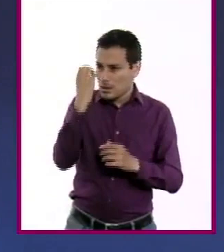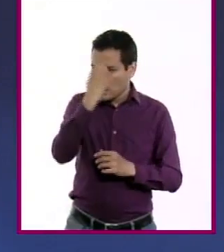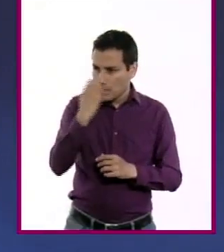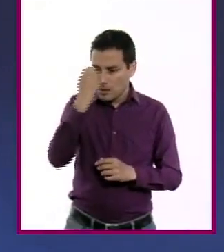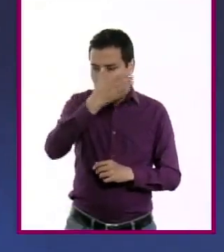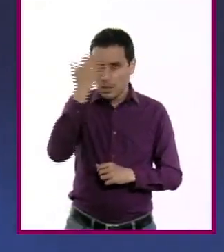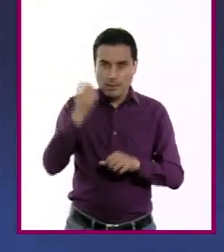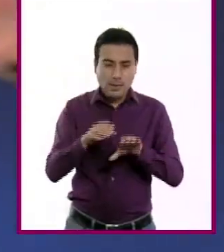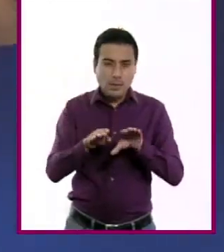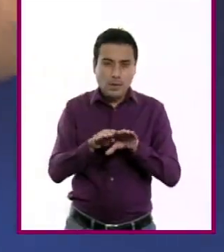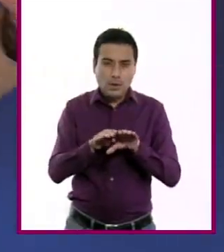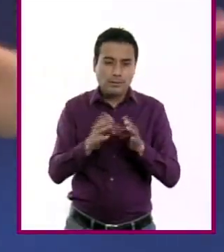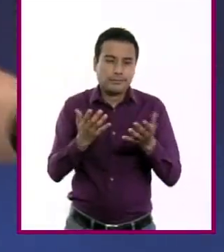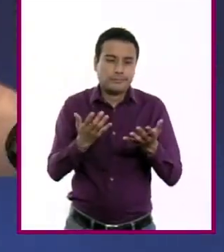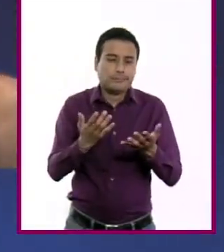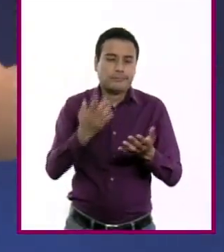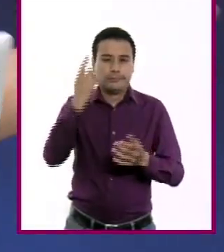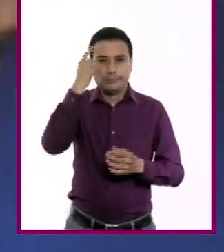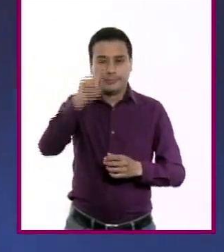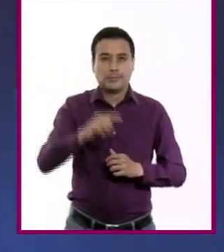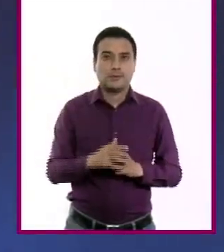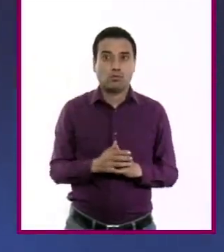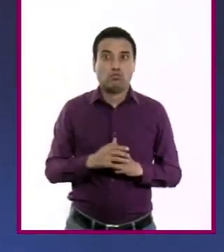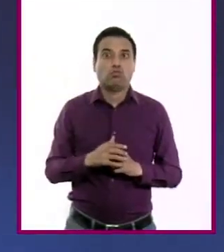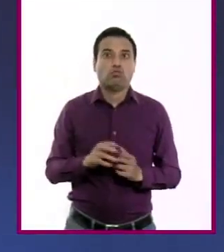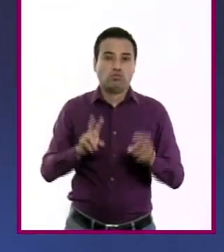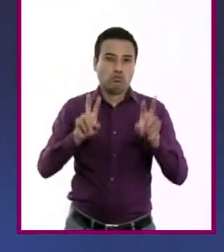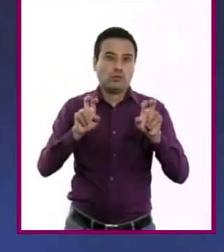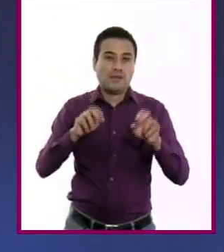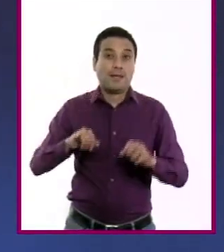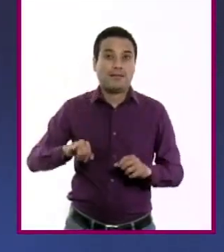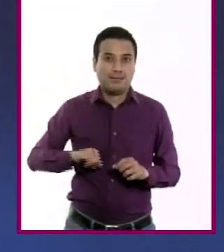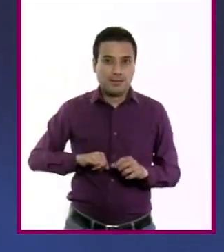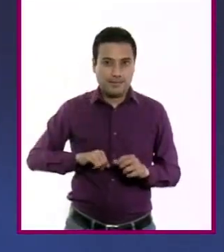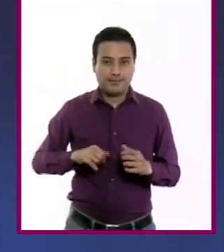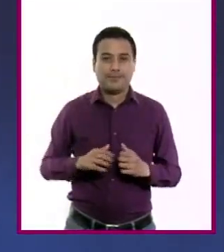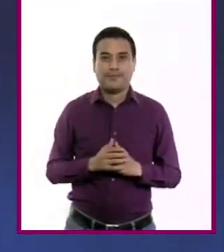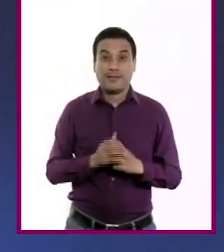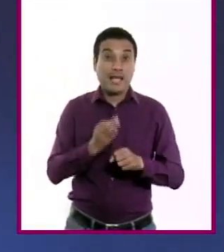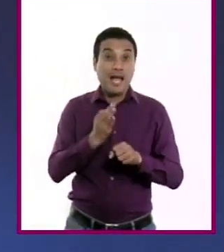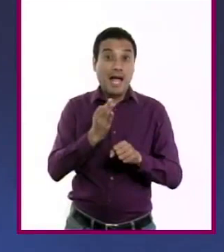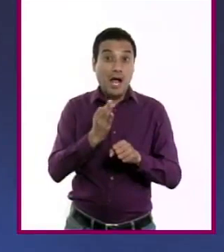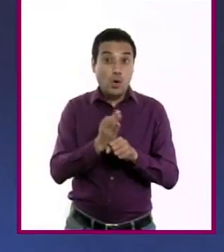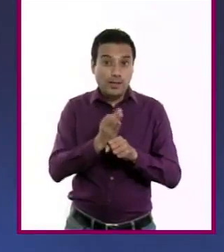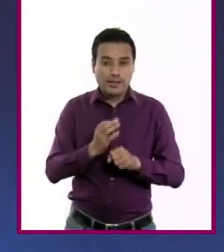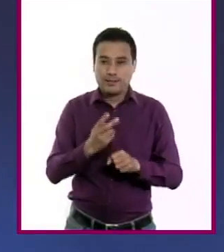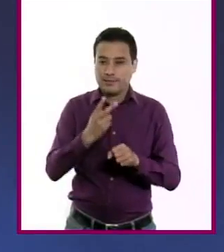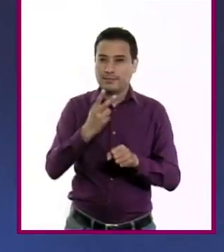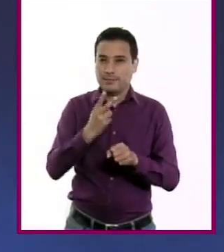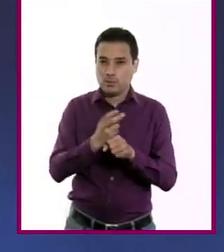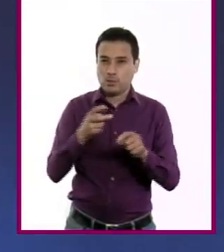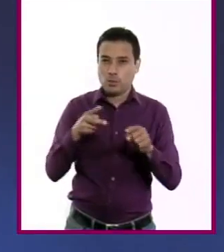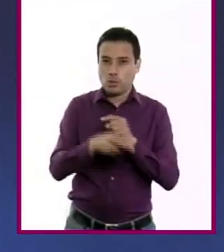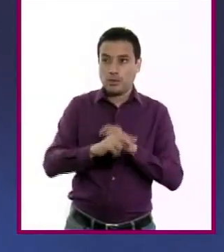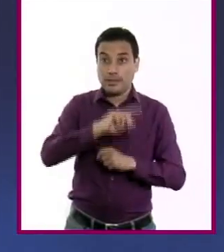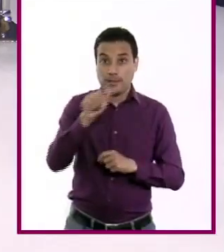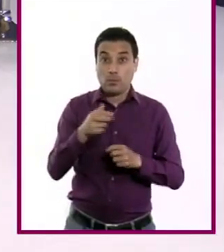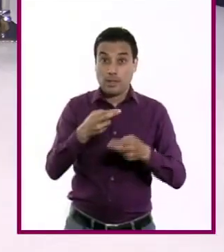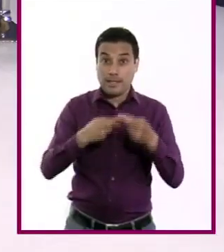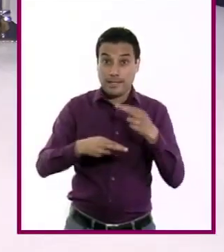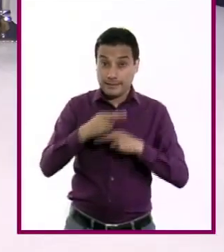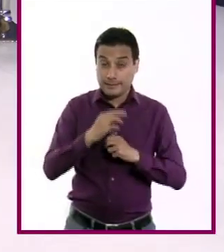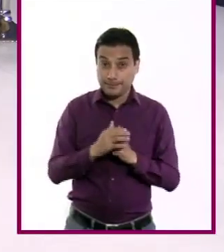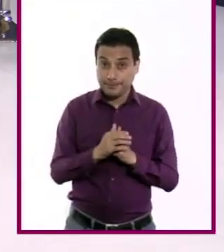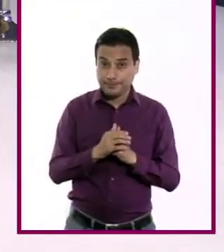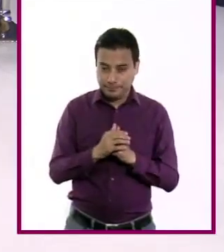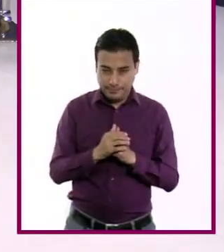creen? Me estoy dando cuenta que nos está haciendo falta tiempo porque este tema es muy interesante. Es momento de ir al siguiente corte y al volver